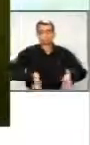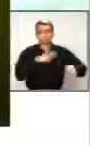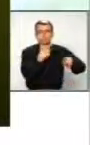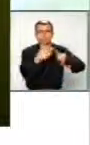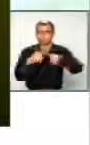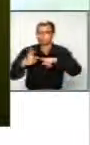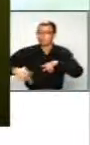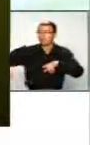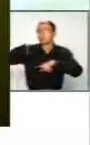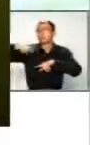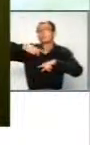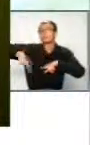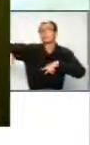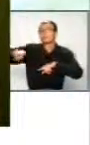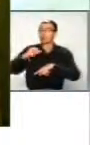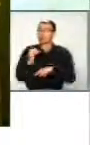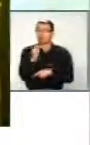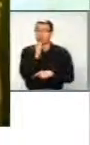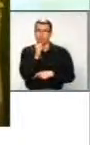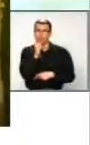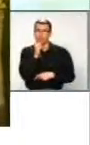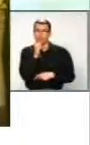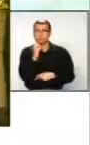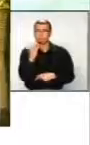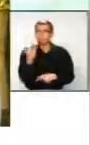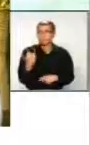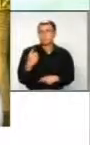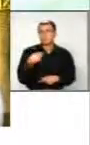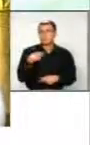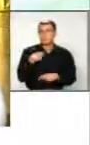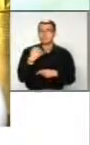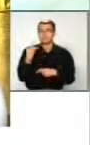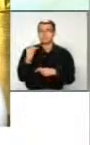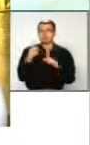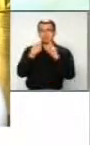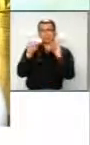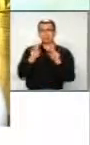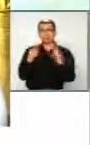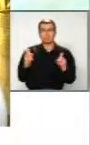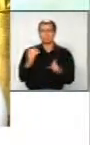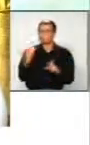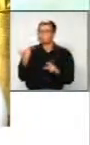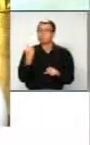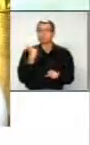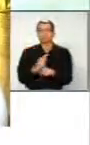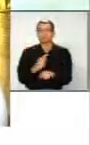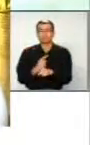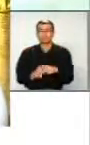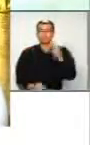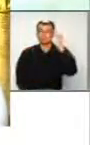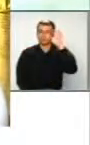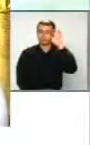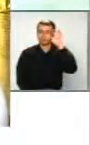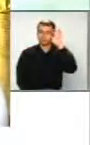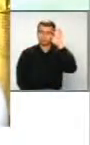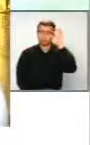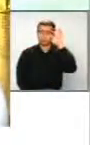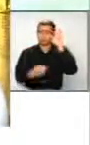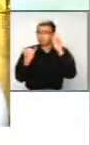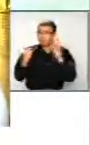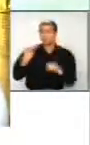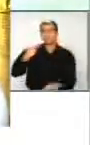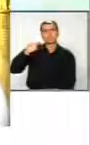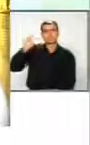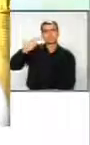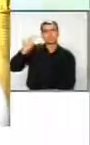más importante para nosotros es la opinión que puedan tener frente a los temas que estamos trayendo, que ustedes puedan contar sus historias, que